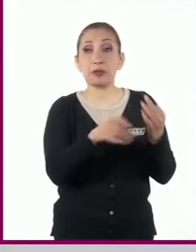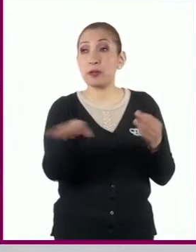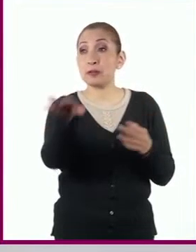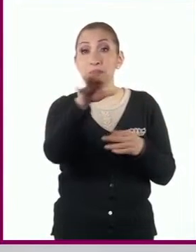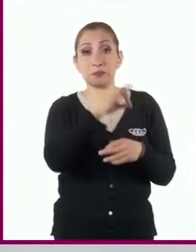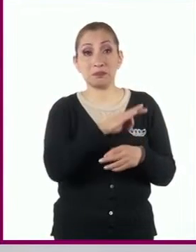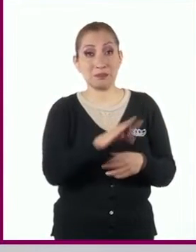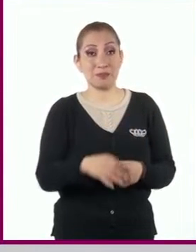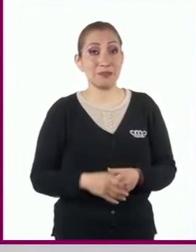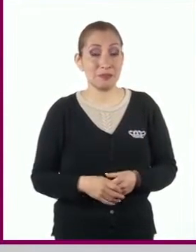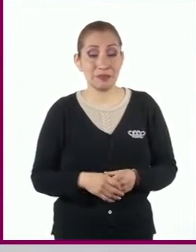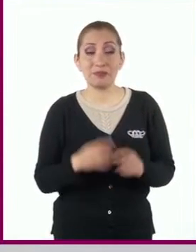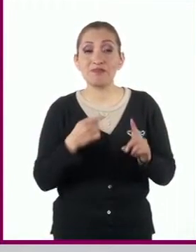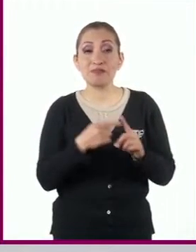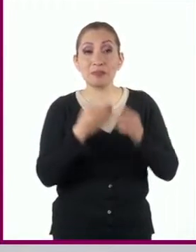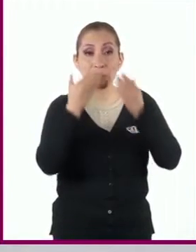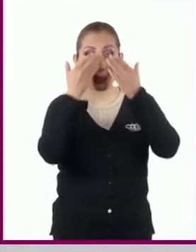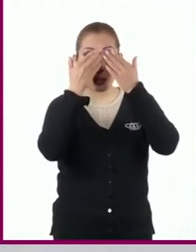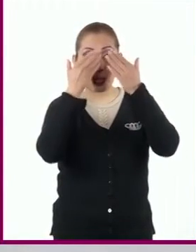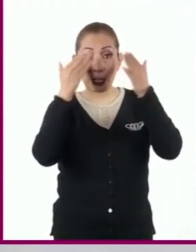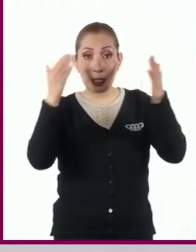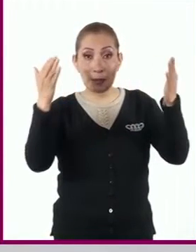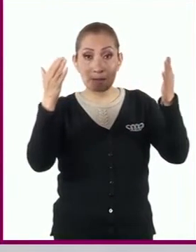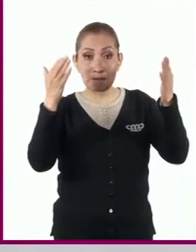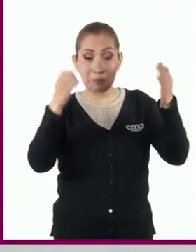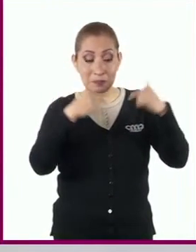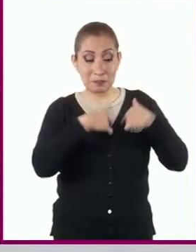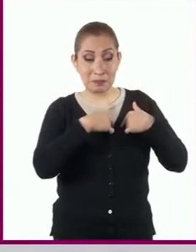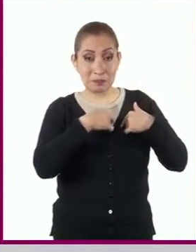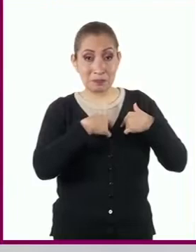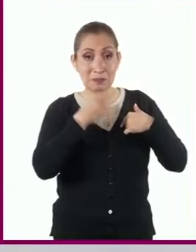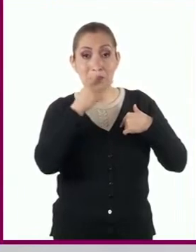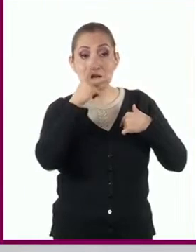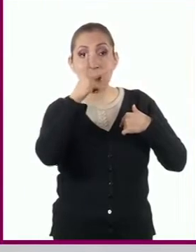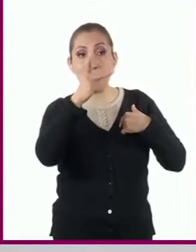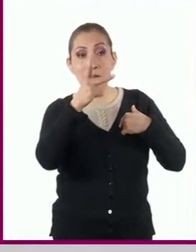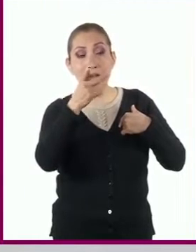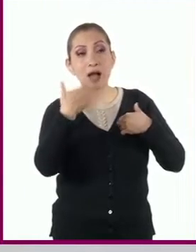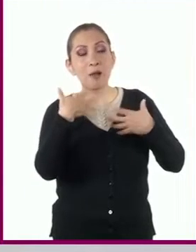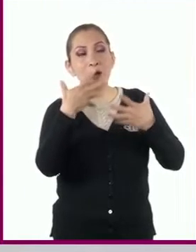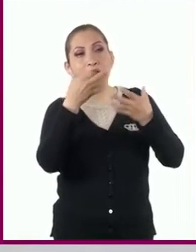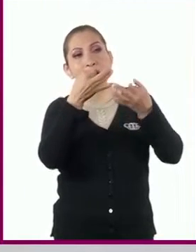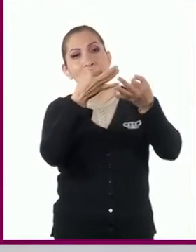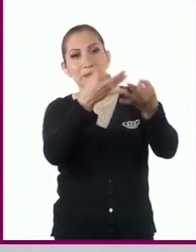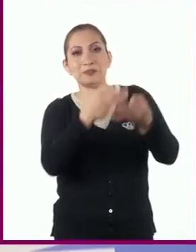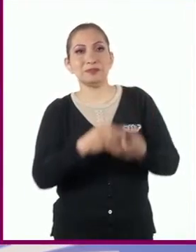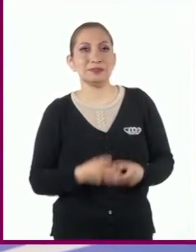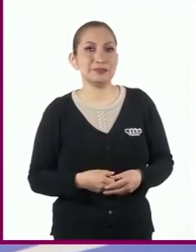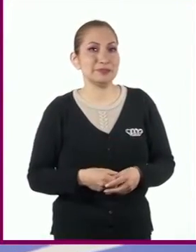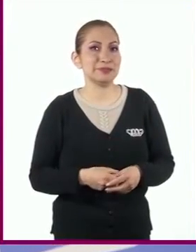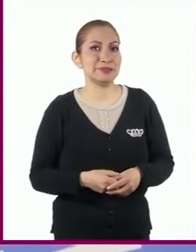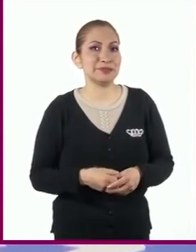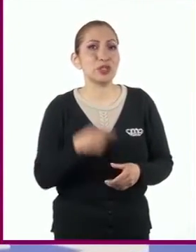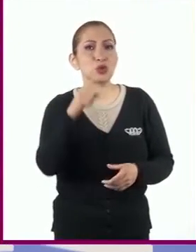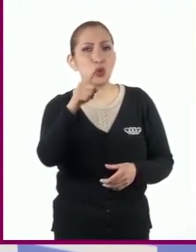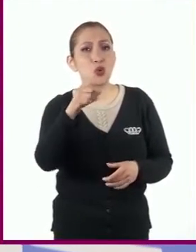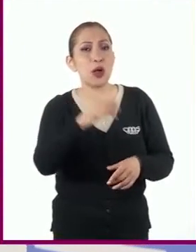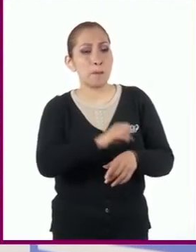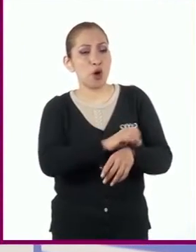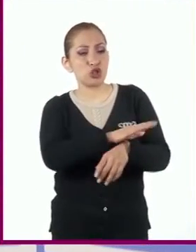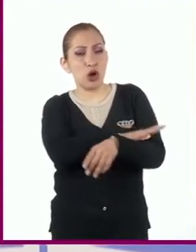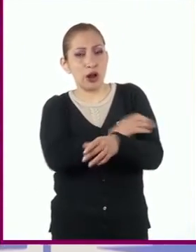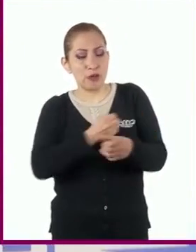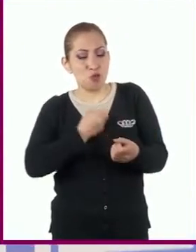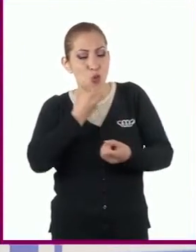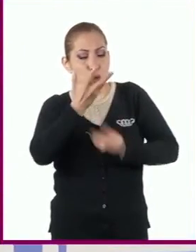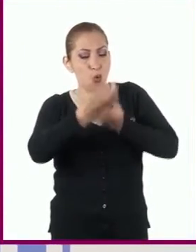de todos. Abrir nuestro corazón y dejar que las palabras nos abracen. Dejar que las emociones